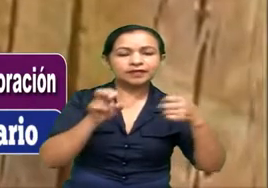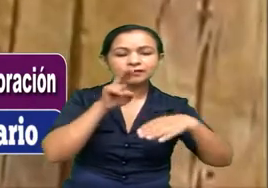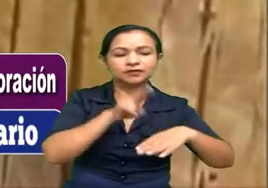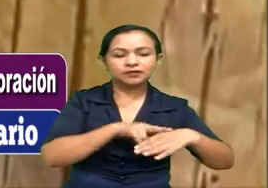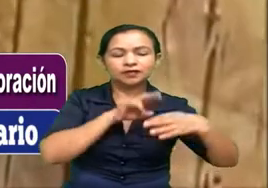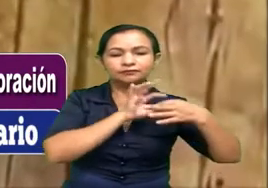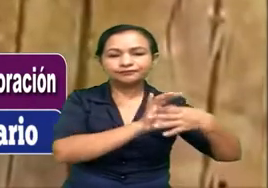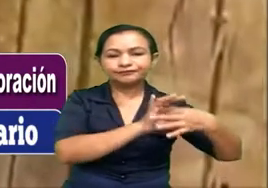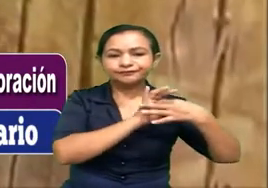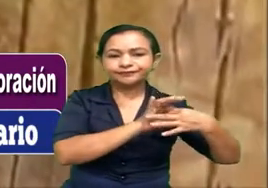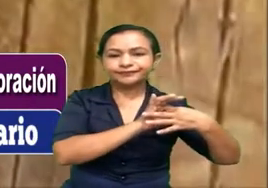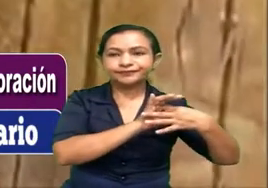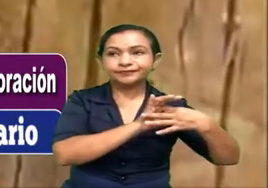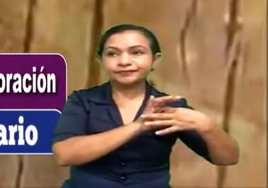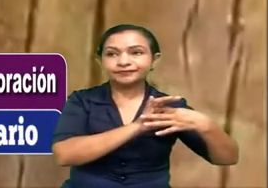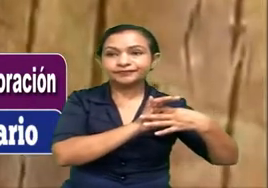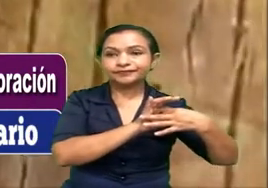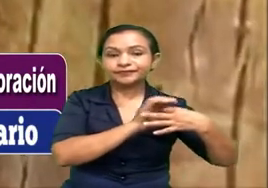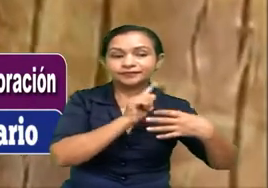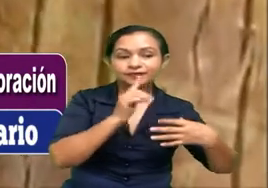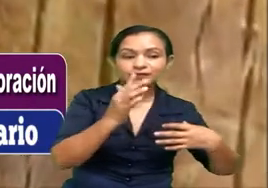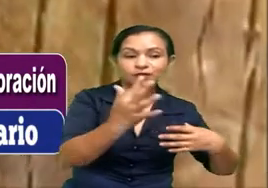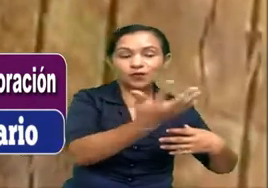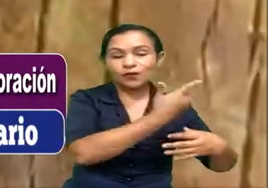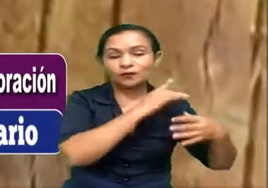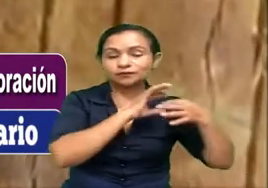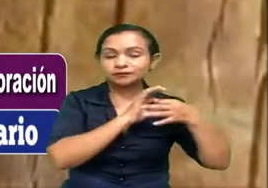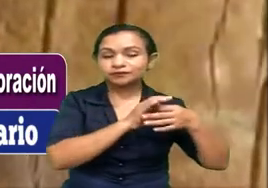nacional, porque se juntan todos los vigores